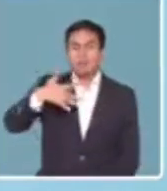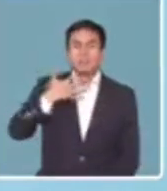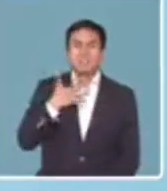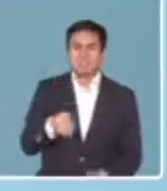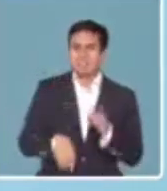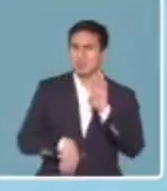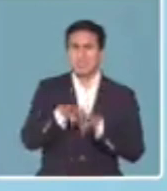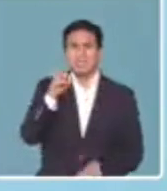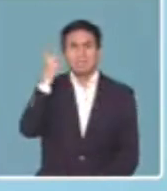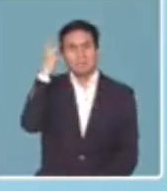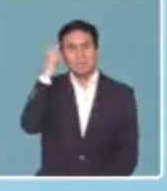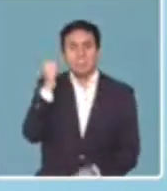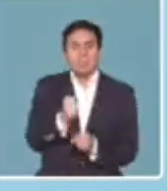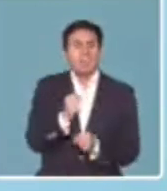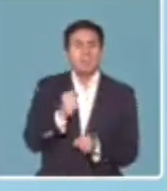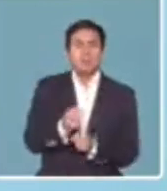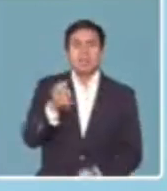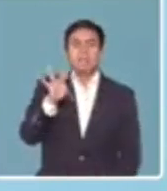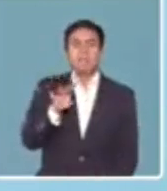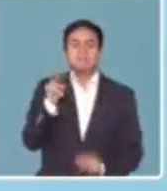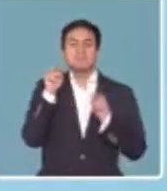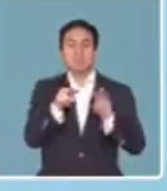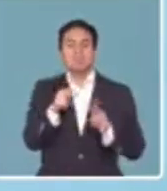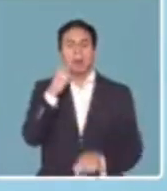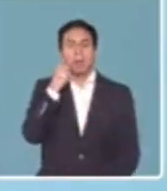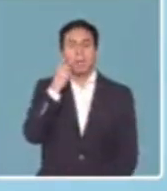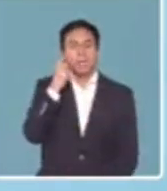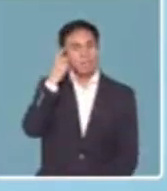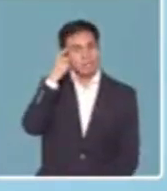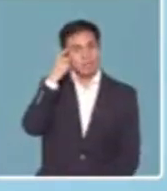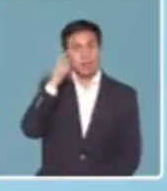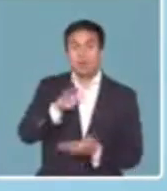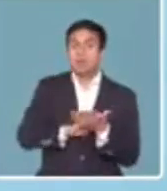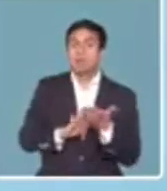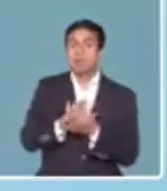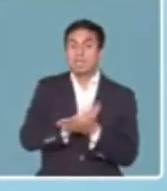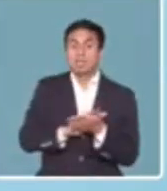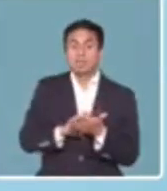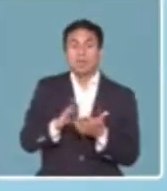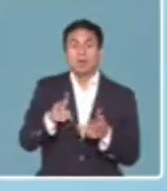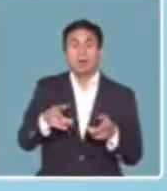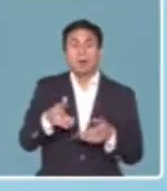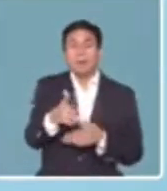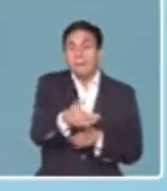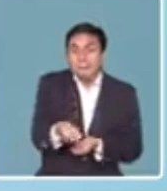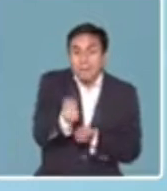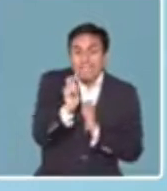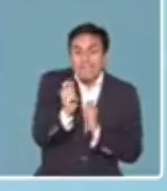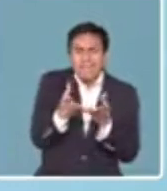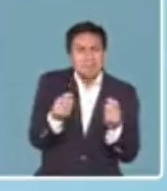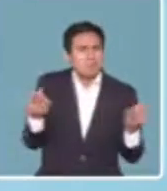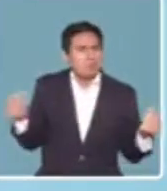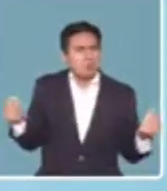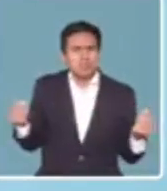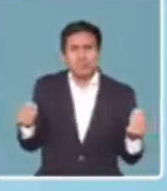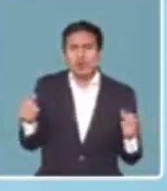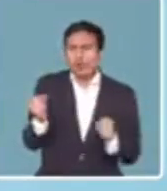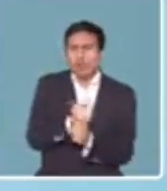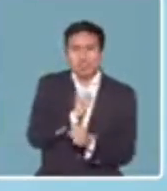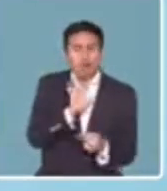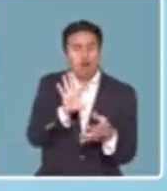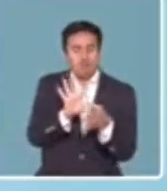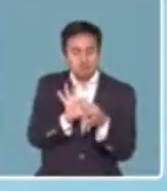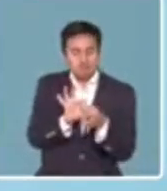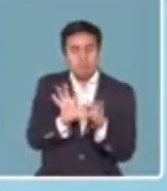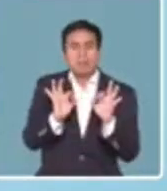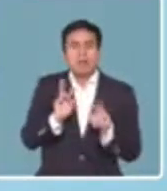porque muchas veces se piensa en los trabajos solamente desde una perspectiva masculina. Y, por ejemplo, la pesca, hay muchos oficios asociados